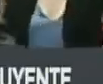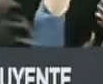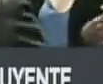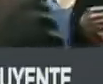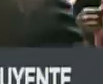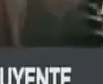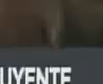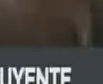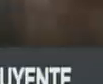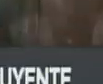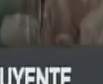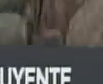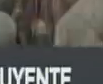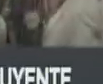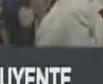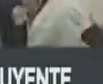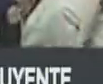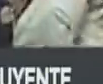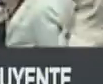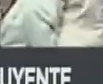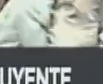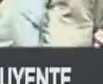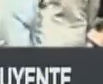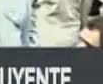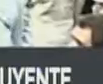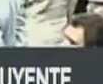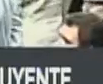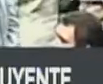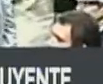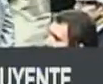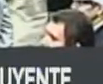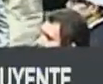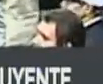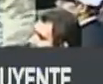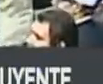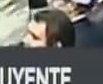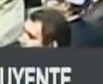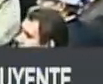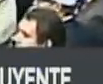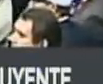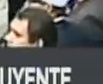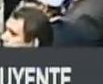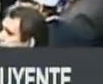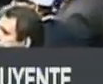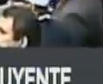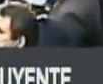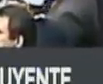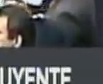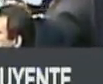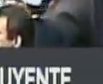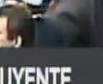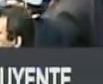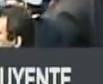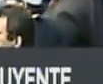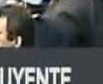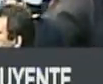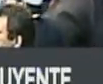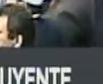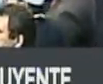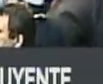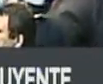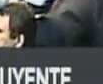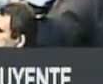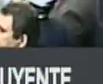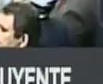acreditan además como gobernadores de estas 18 entidades venezolanas. Dentro de pocos minutos se estará dando inicio a